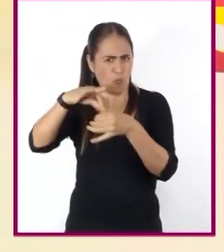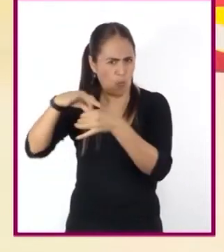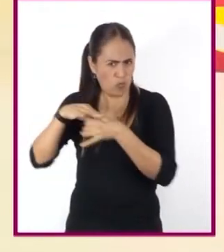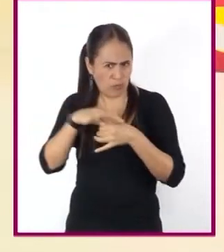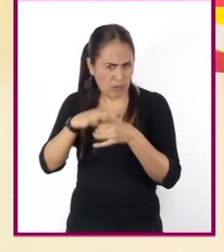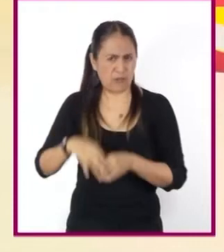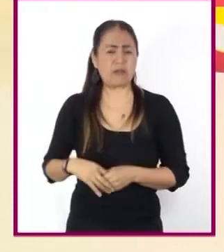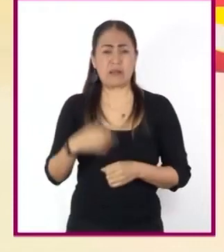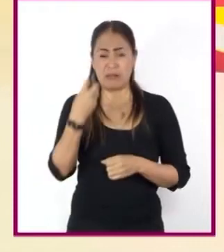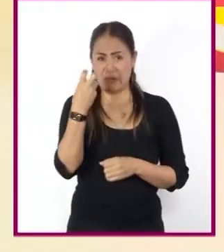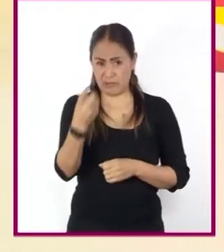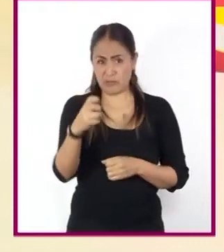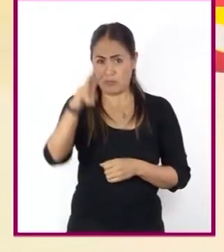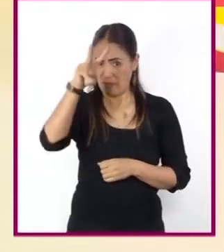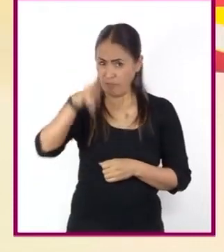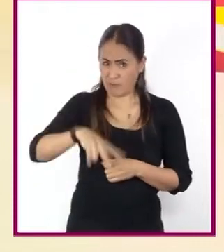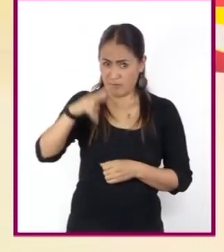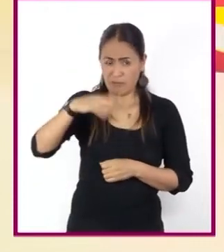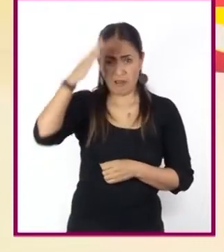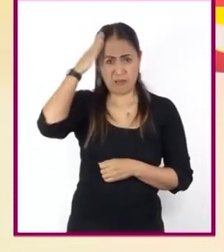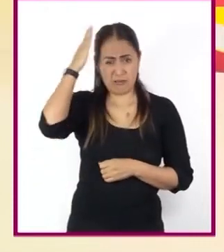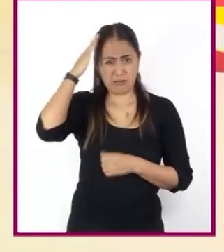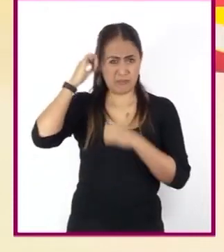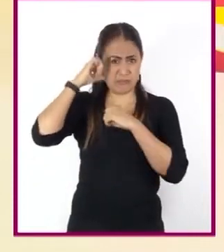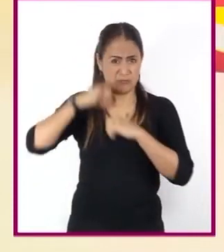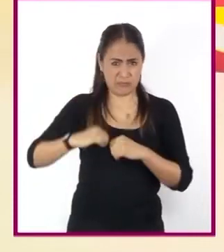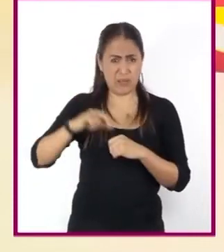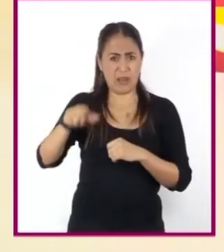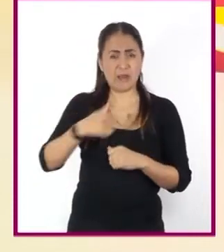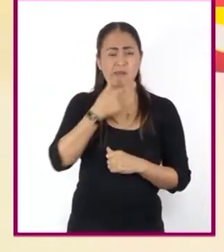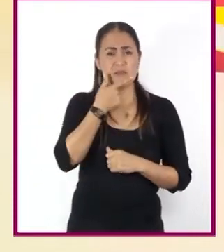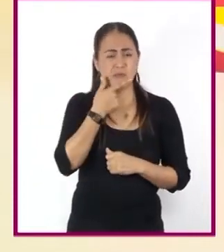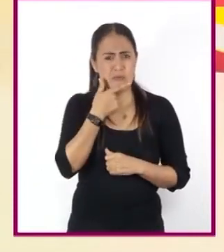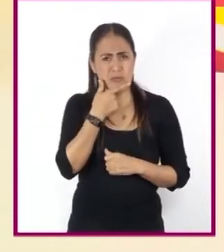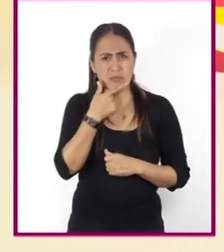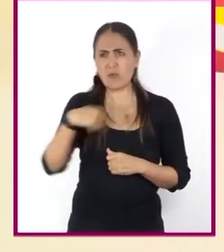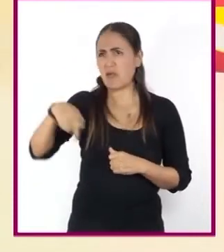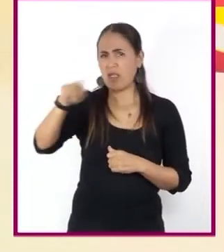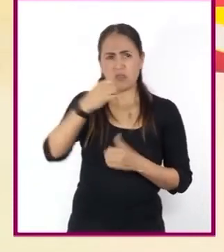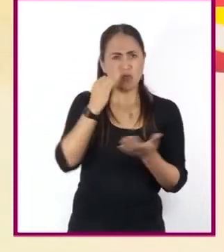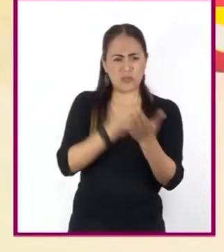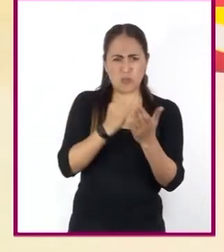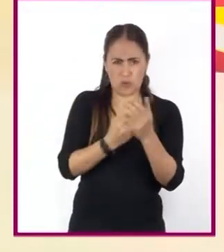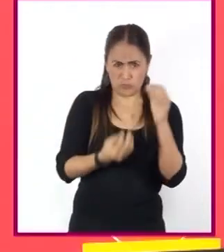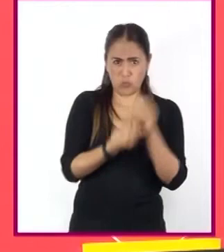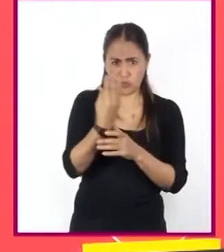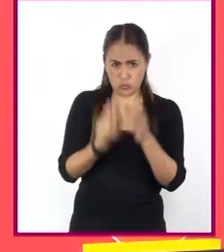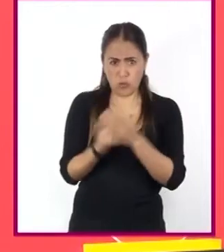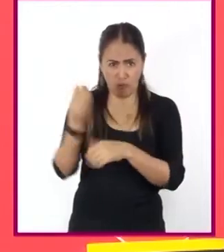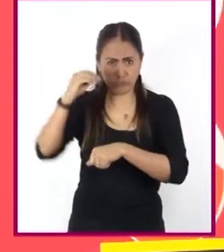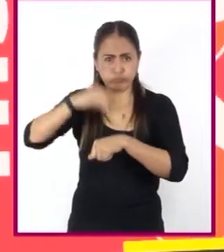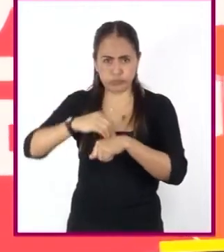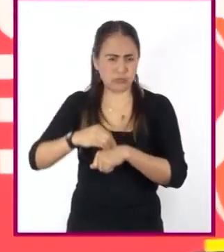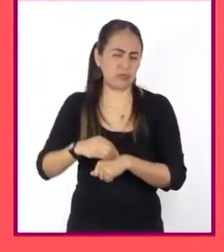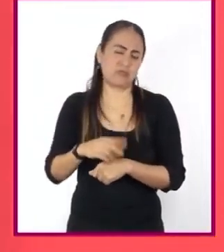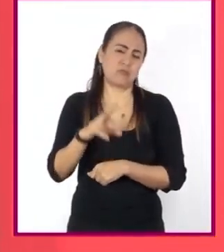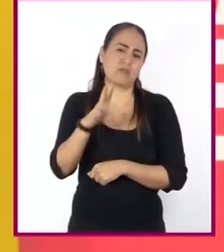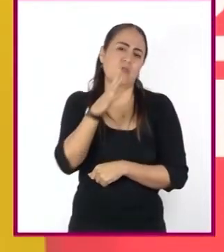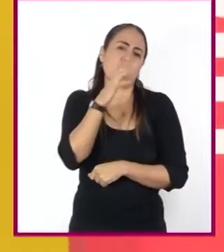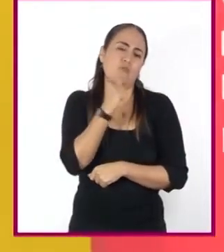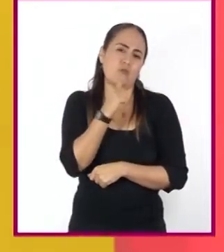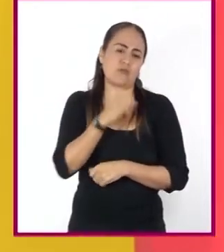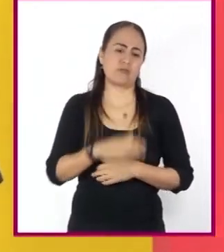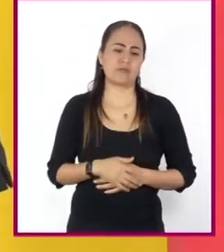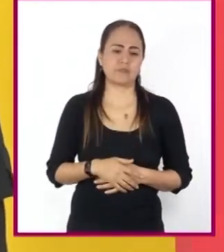cuestionaba la legítima autoridad que el gobierno inglés no tenía para crear impuestos a las colonias.